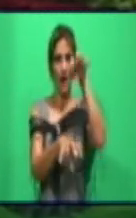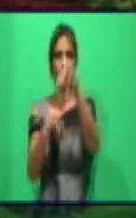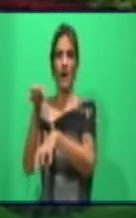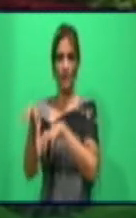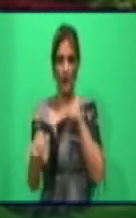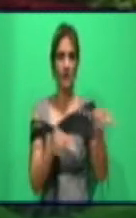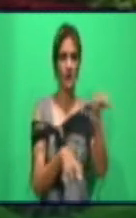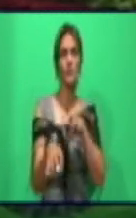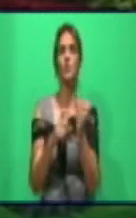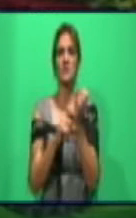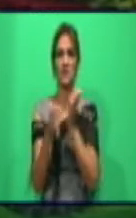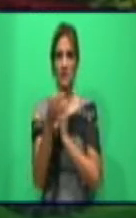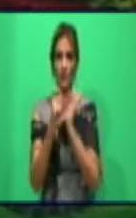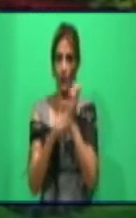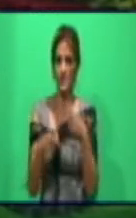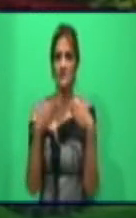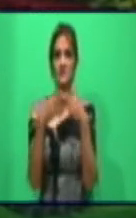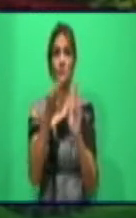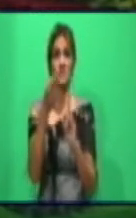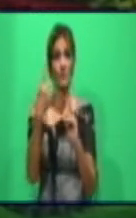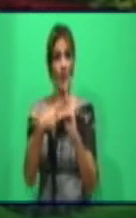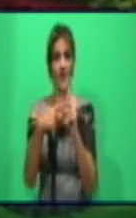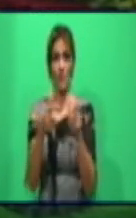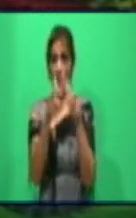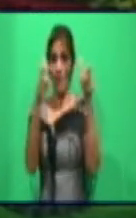pero hay puntos rojos diseminados